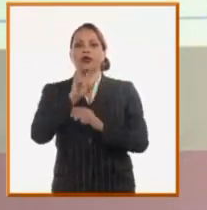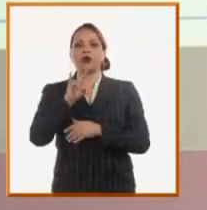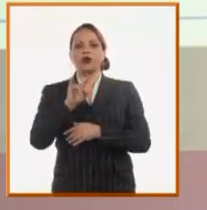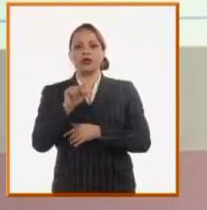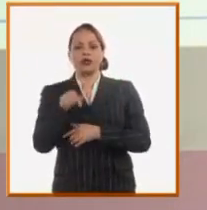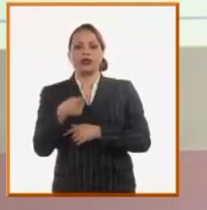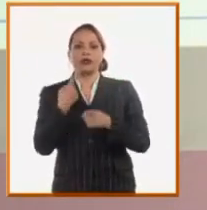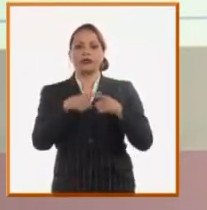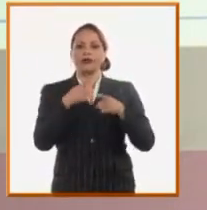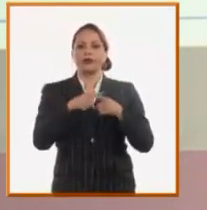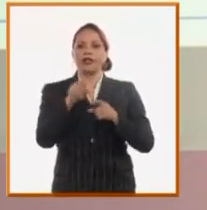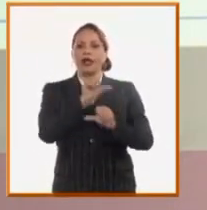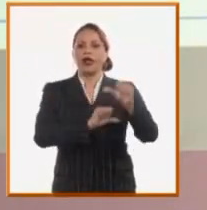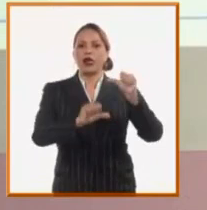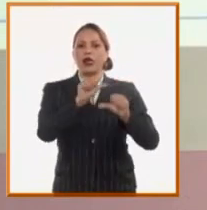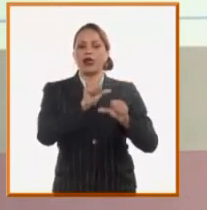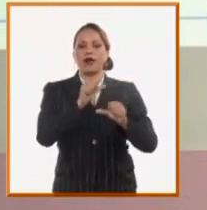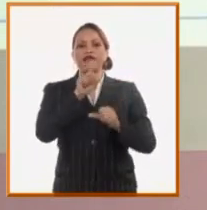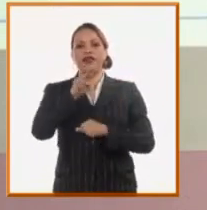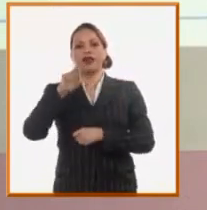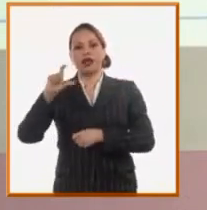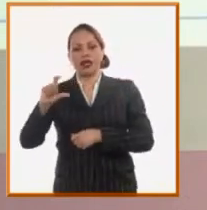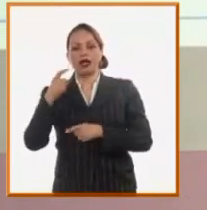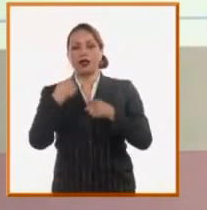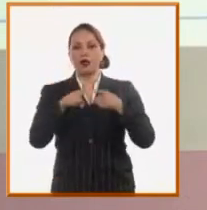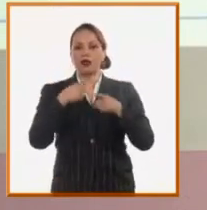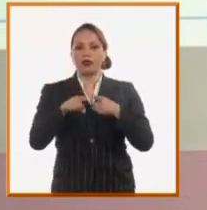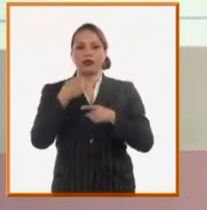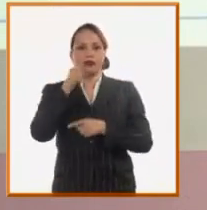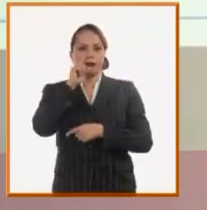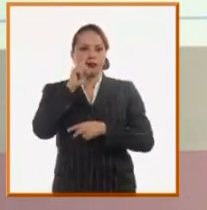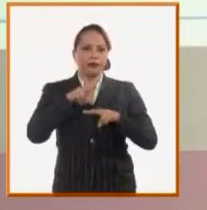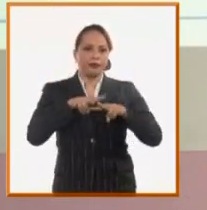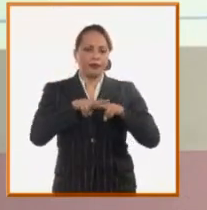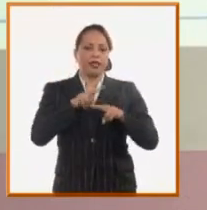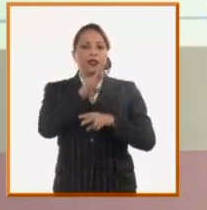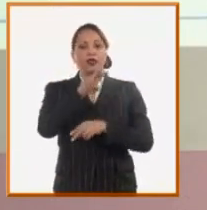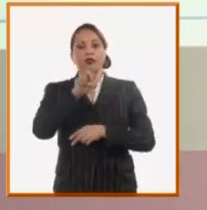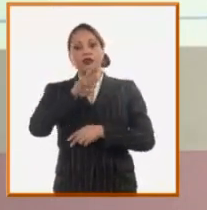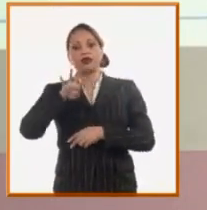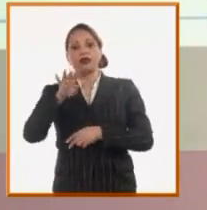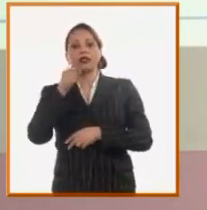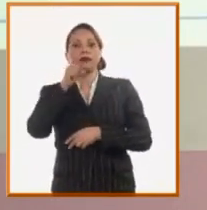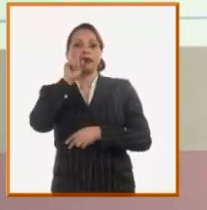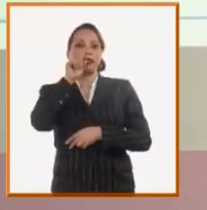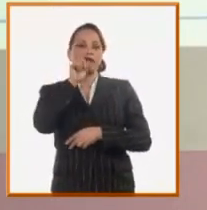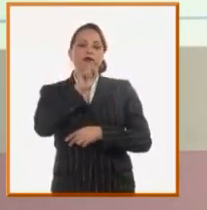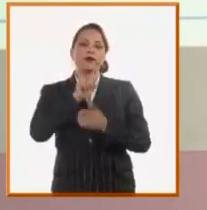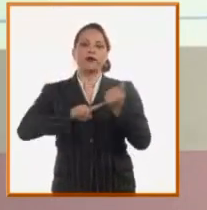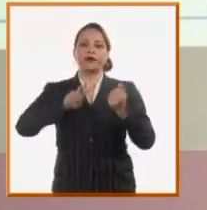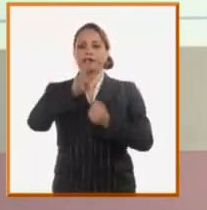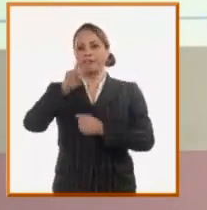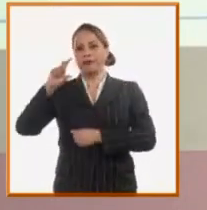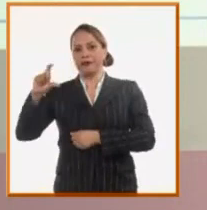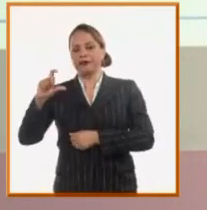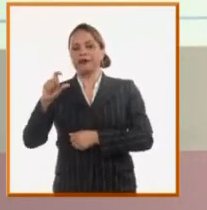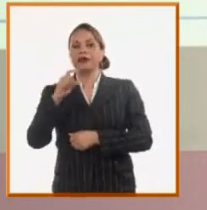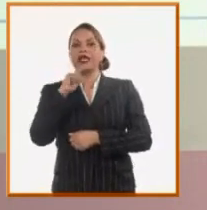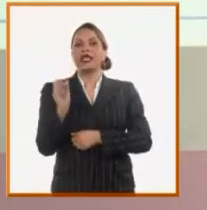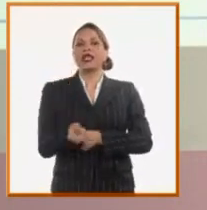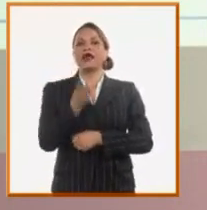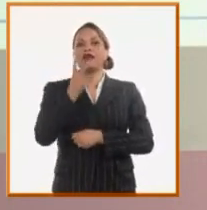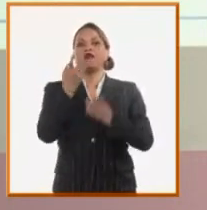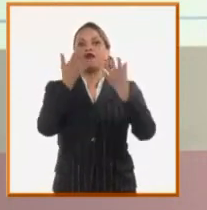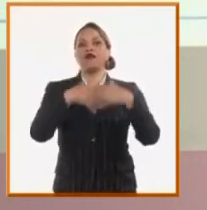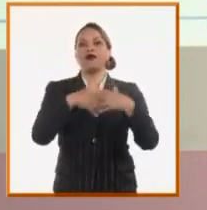planta de bioplaguicida de Villa Clara. Ya terminamos la de La Habana, en el 2024 concluiremos la de Villa Clara. Las dos fábricas de cemento de